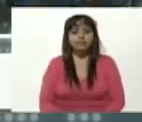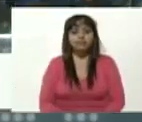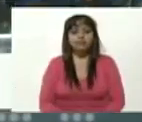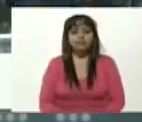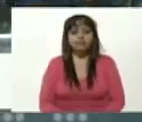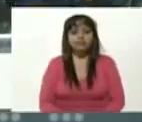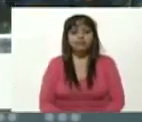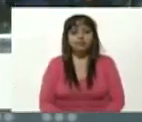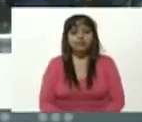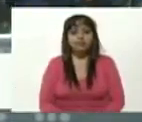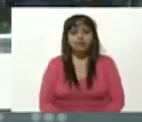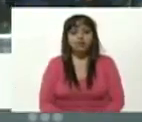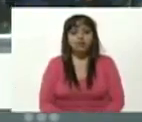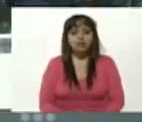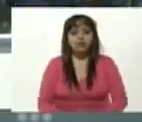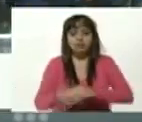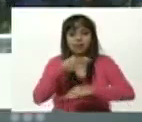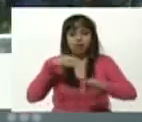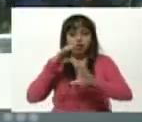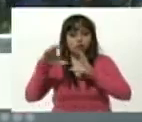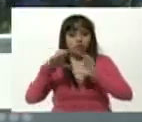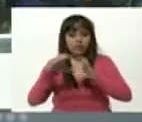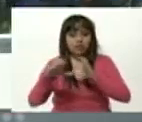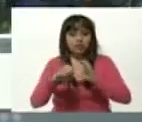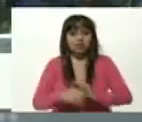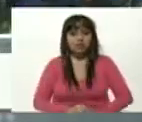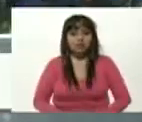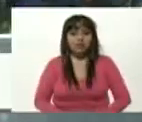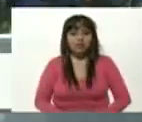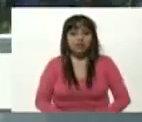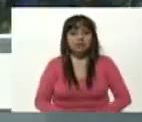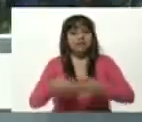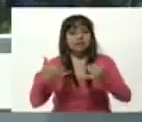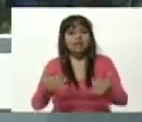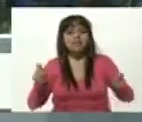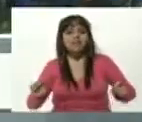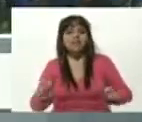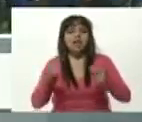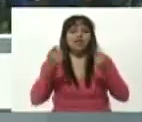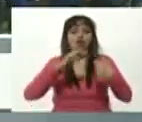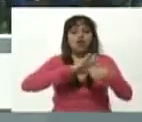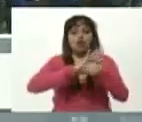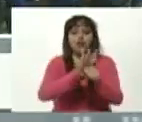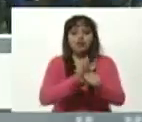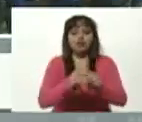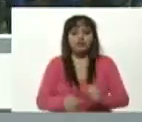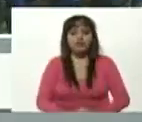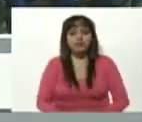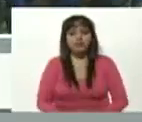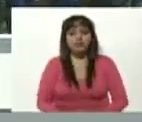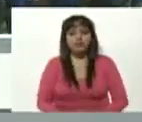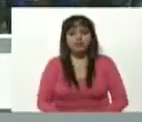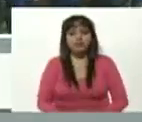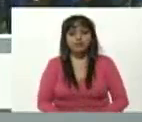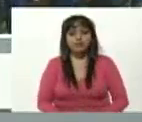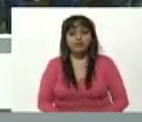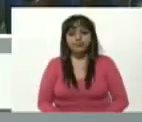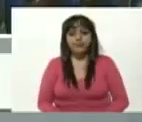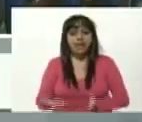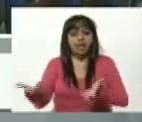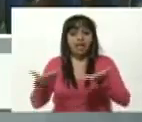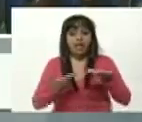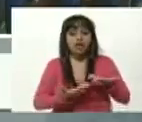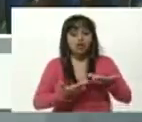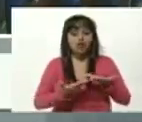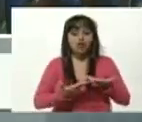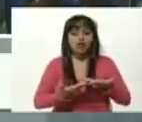Ñáñez. Alfred Nazaret Ñáñez acaba de salir del COVID. Le dio la cepa